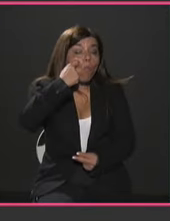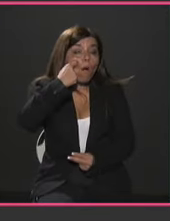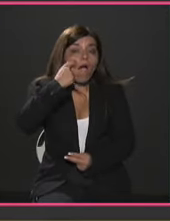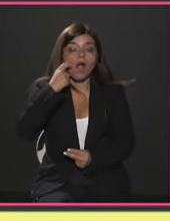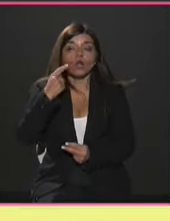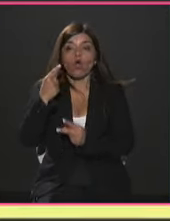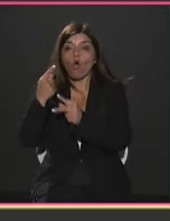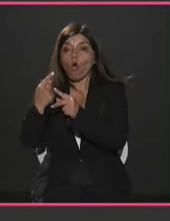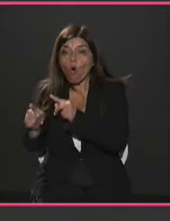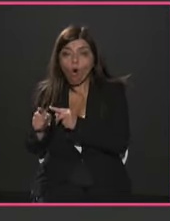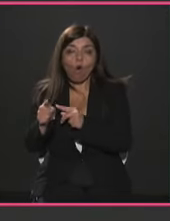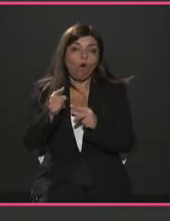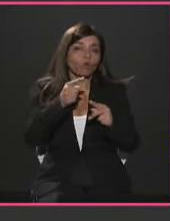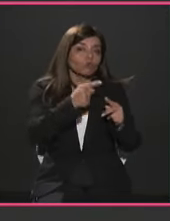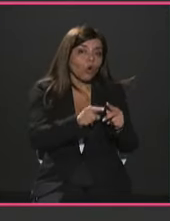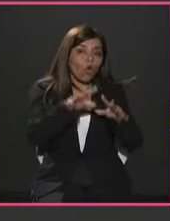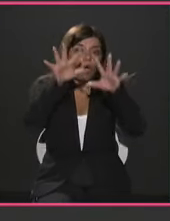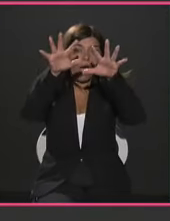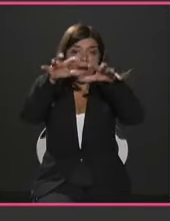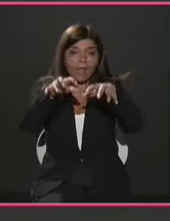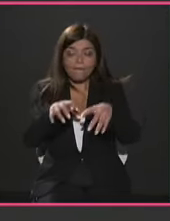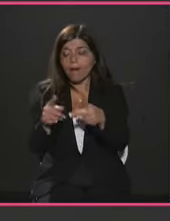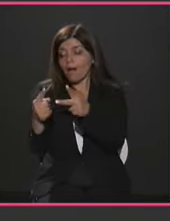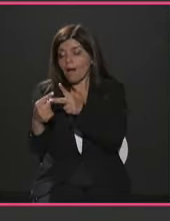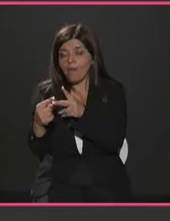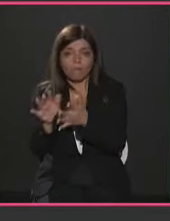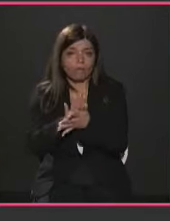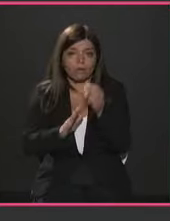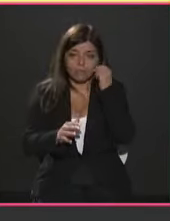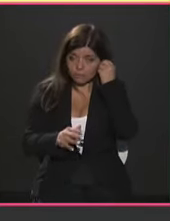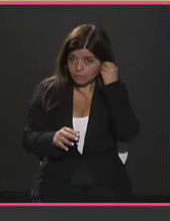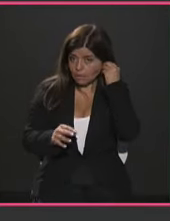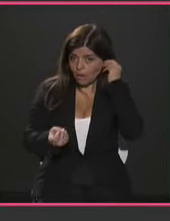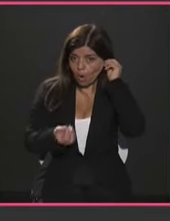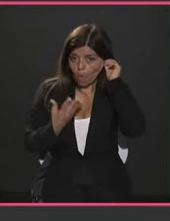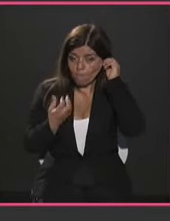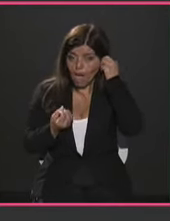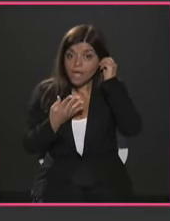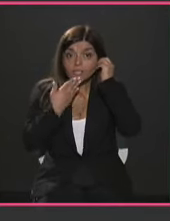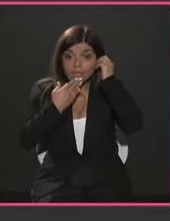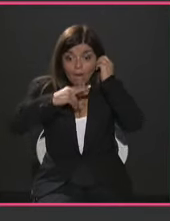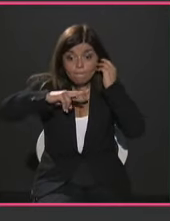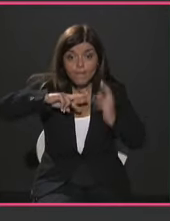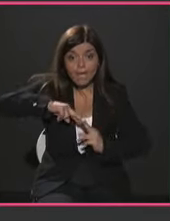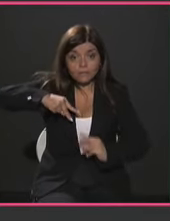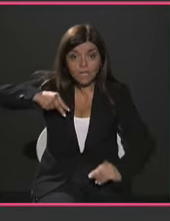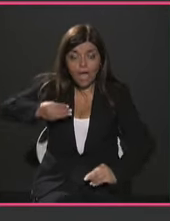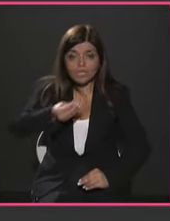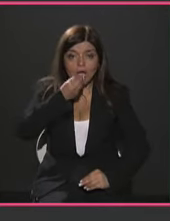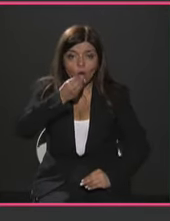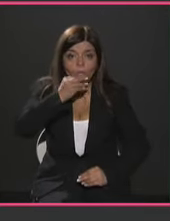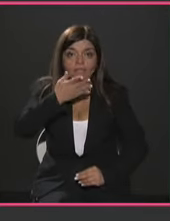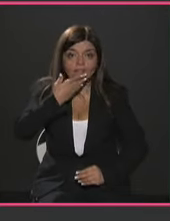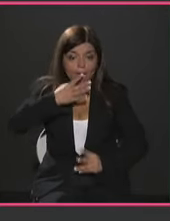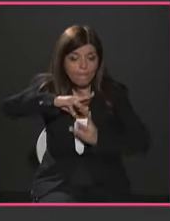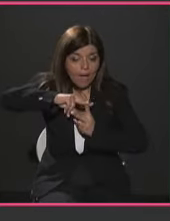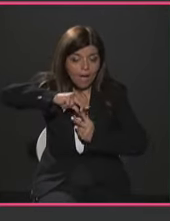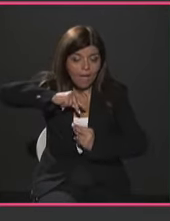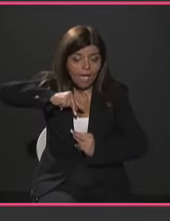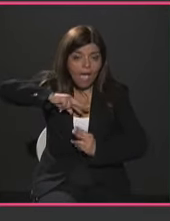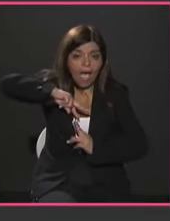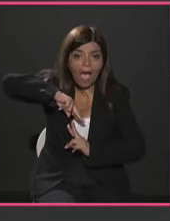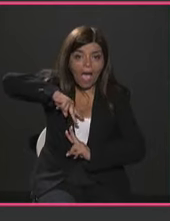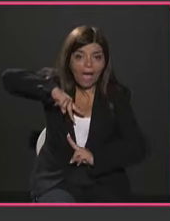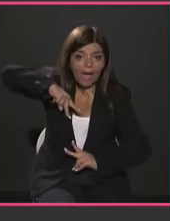de otros tipos de animales que desde plantas de la comida también con la que nos